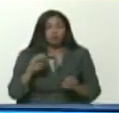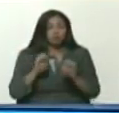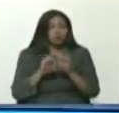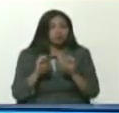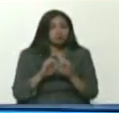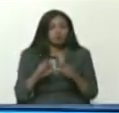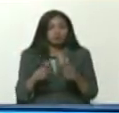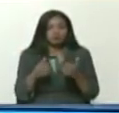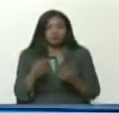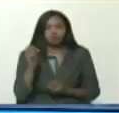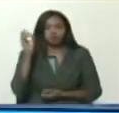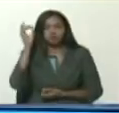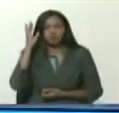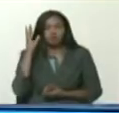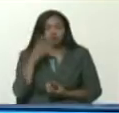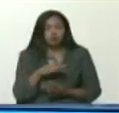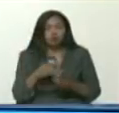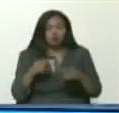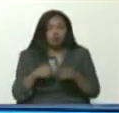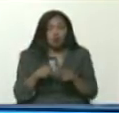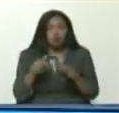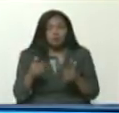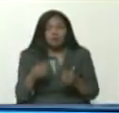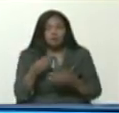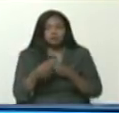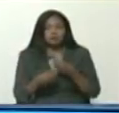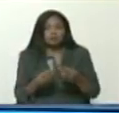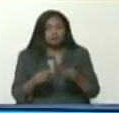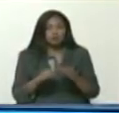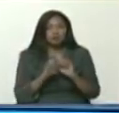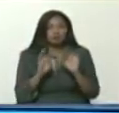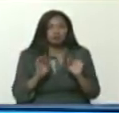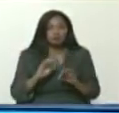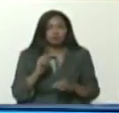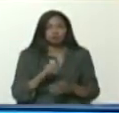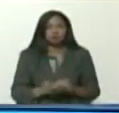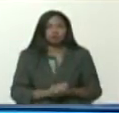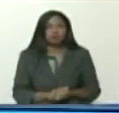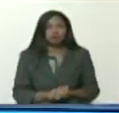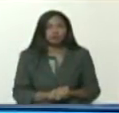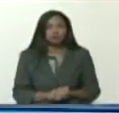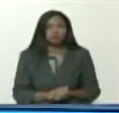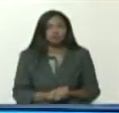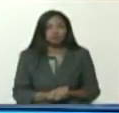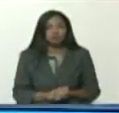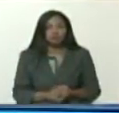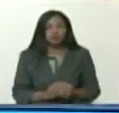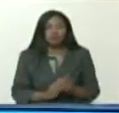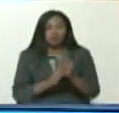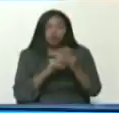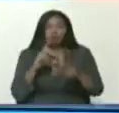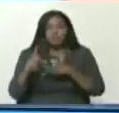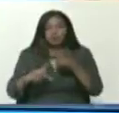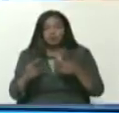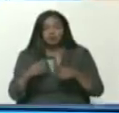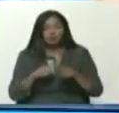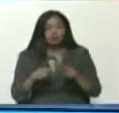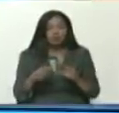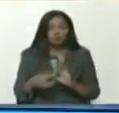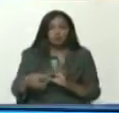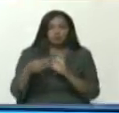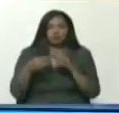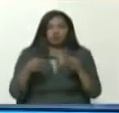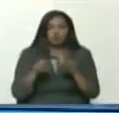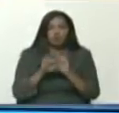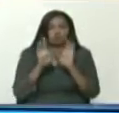llena de inventiva, de inteligencia, de creatividad. Y el liderazgo político tiene que estar articulado a